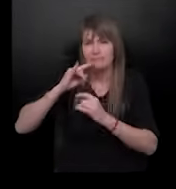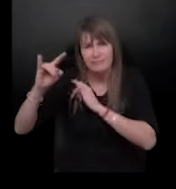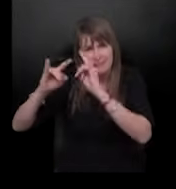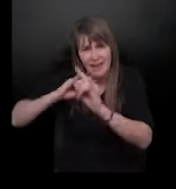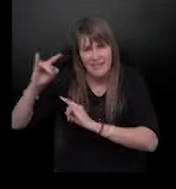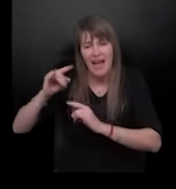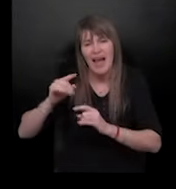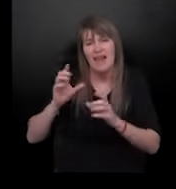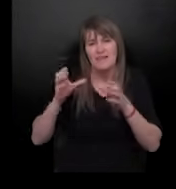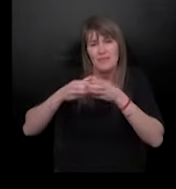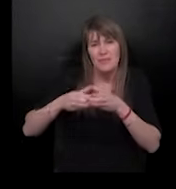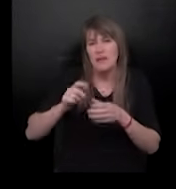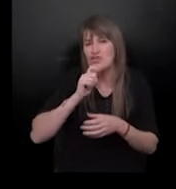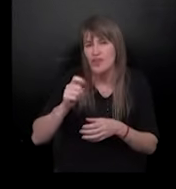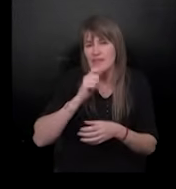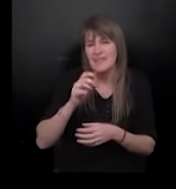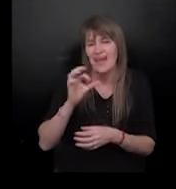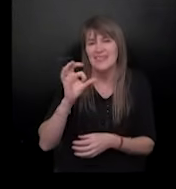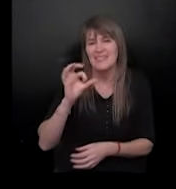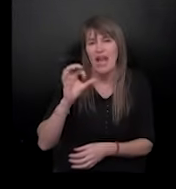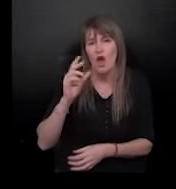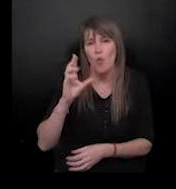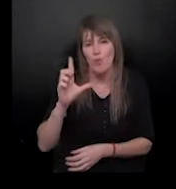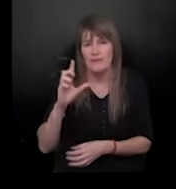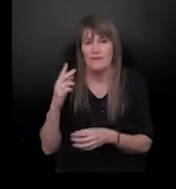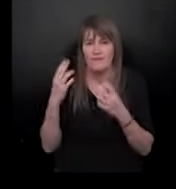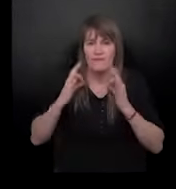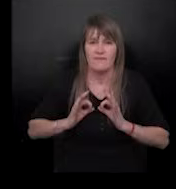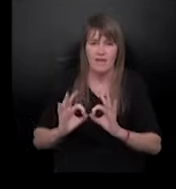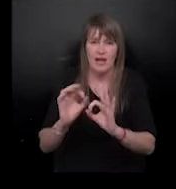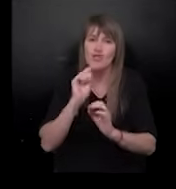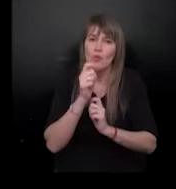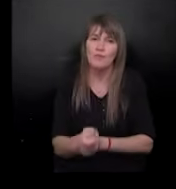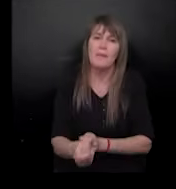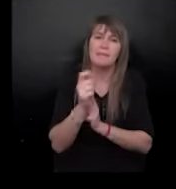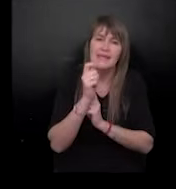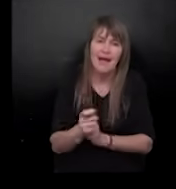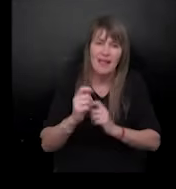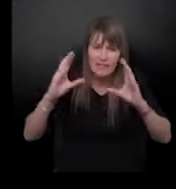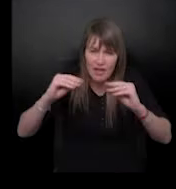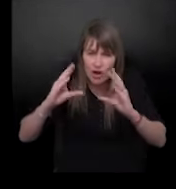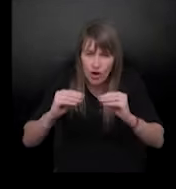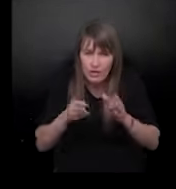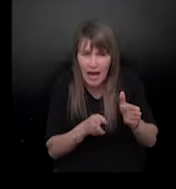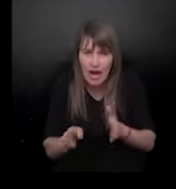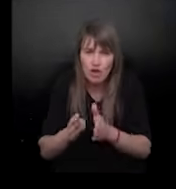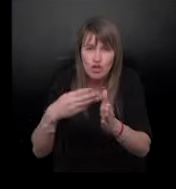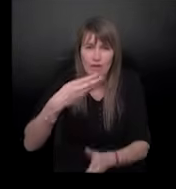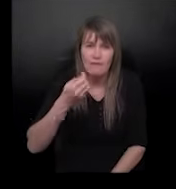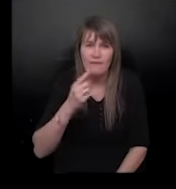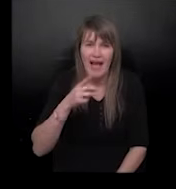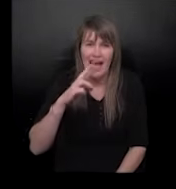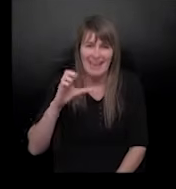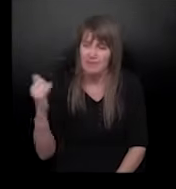periodistas de San Luis, de las vacaciones en familia, donde te gustaba pescar a la encandilada en el arroyo del Bagre.